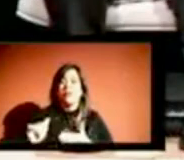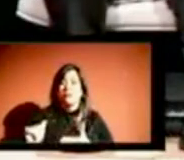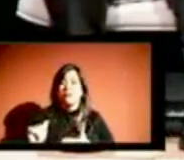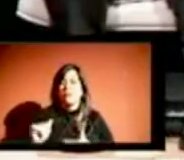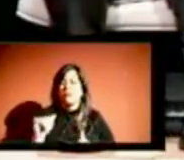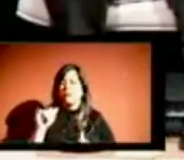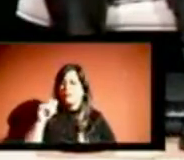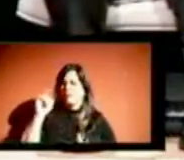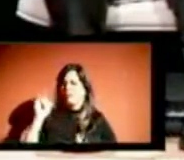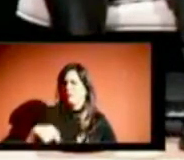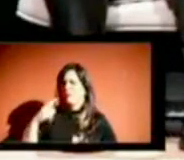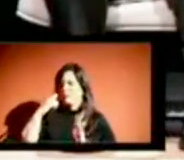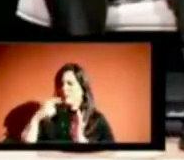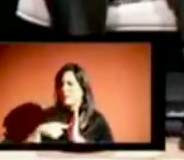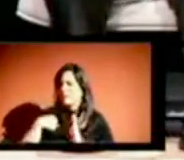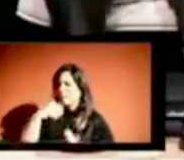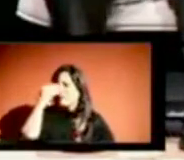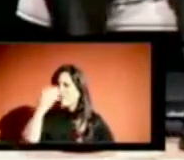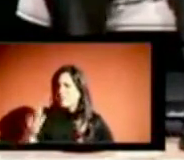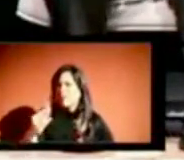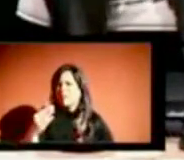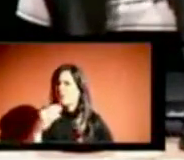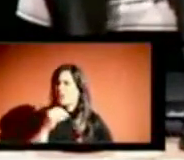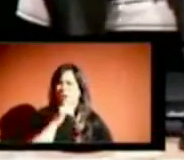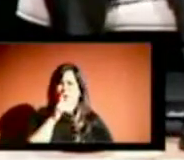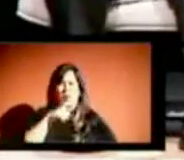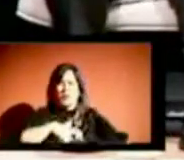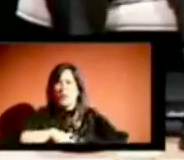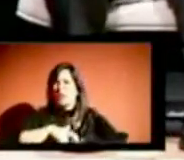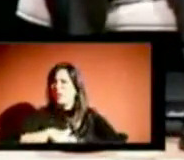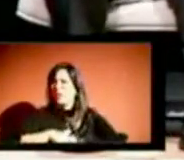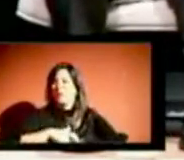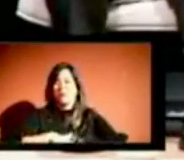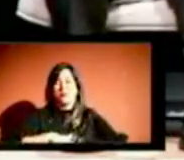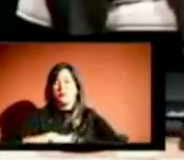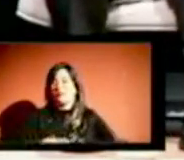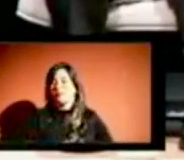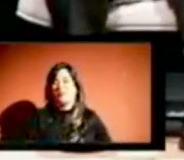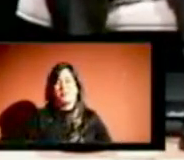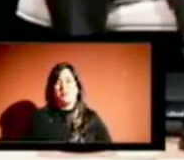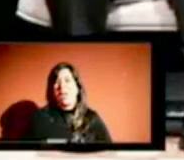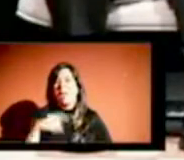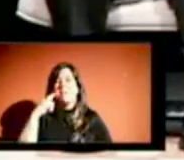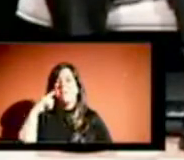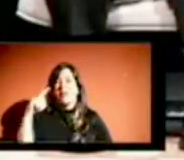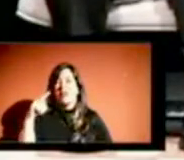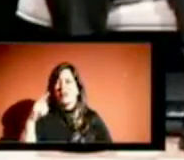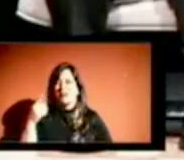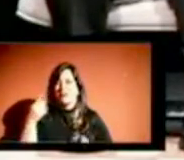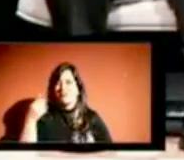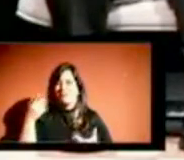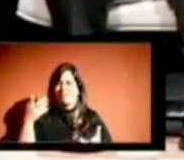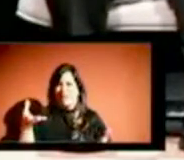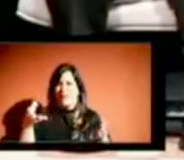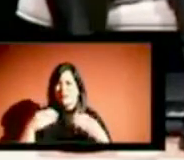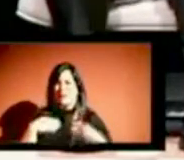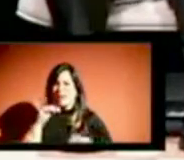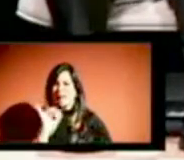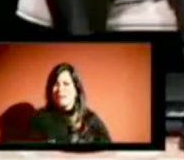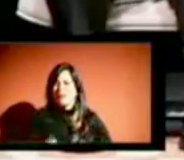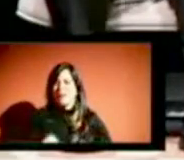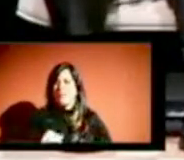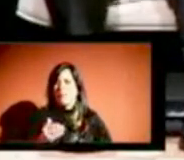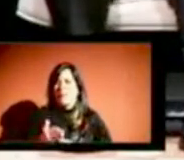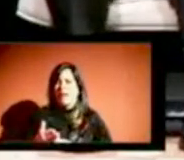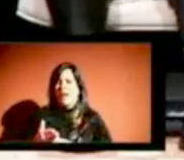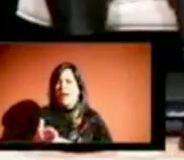eso, lo que yo he dicho es que no es el momento de hacer algo como eso, sin unas